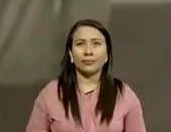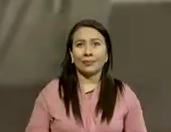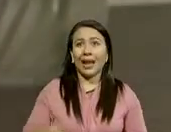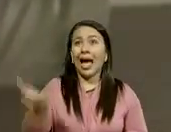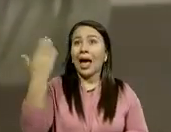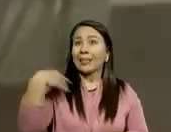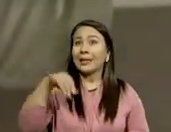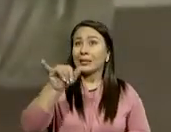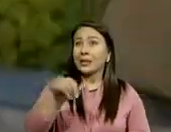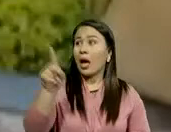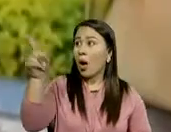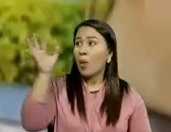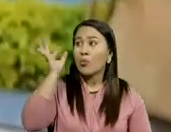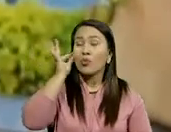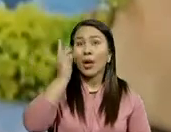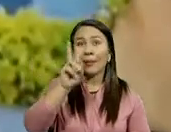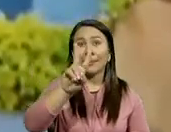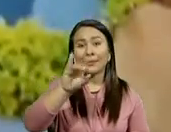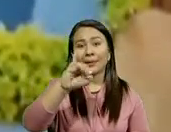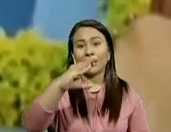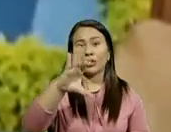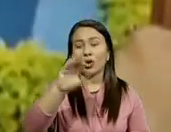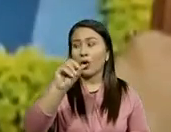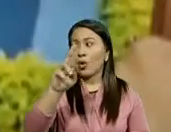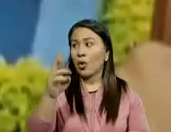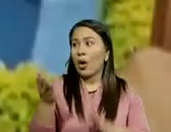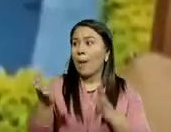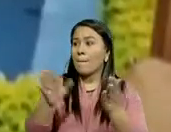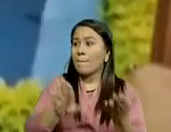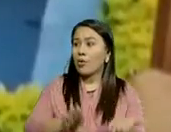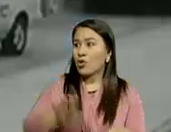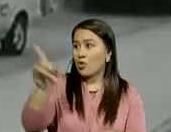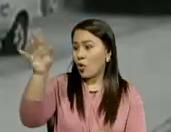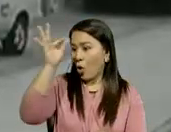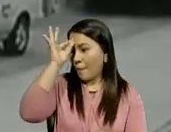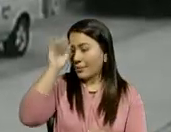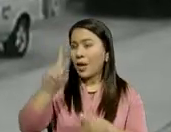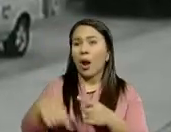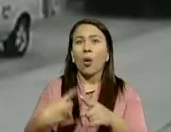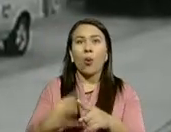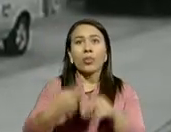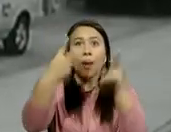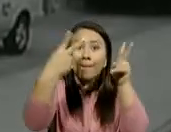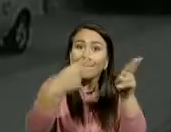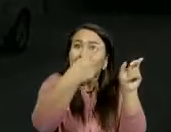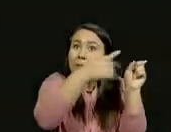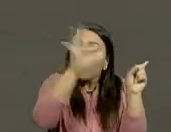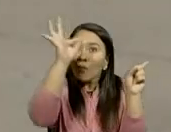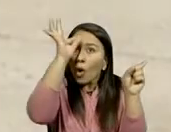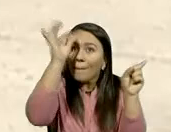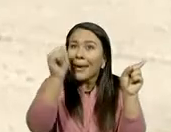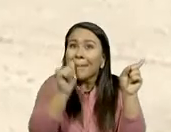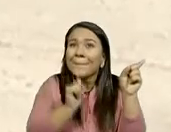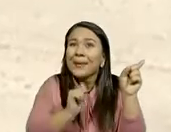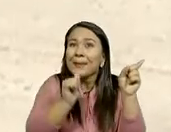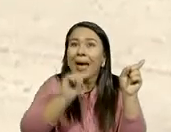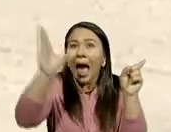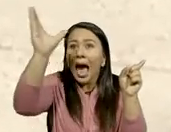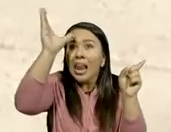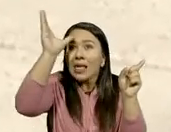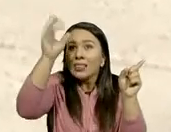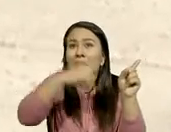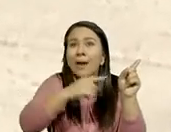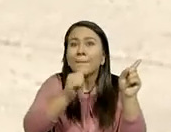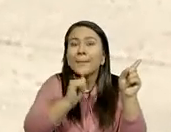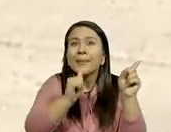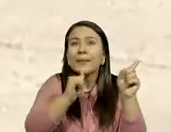sábado, Victoria Bisueta falleció en un hospital, horas después de haber dado a luz en la misma clínica. De aquí, en el